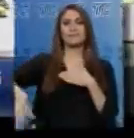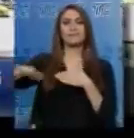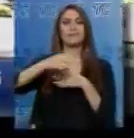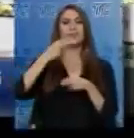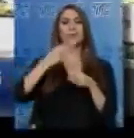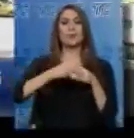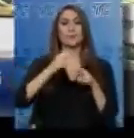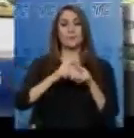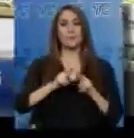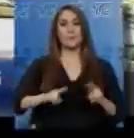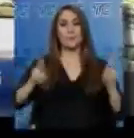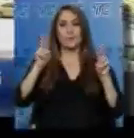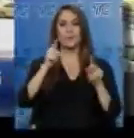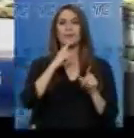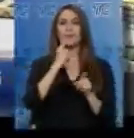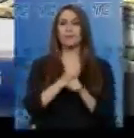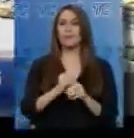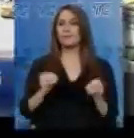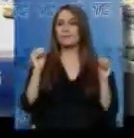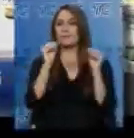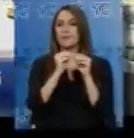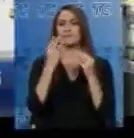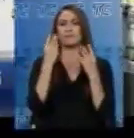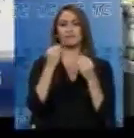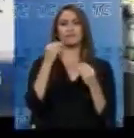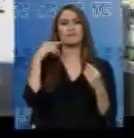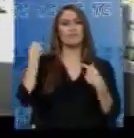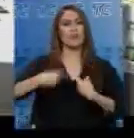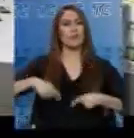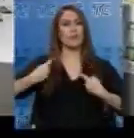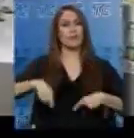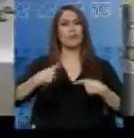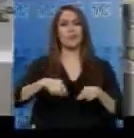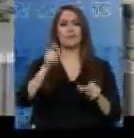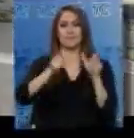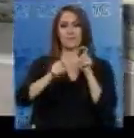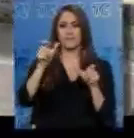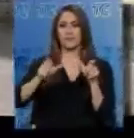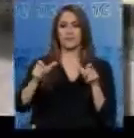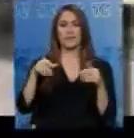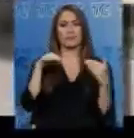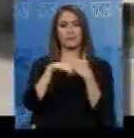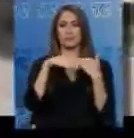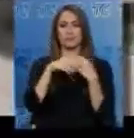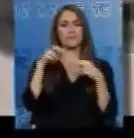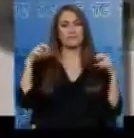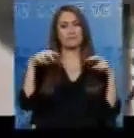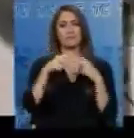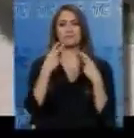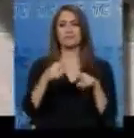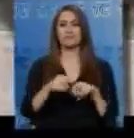avenida Naciones Unidas que resulta uno de los más transitados a diario por los ciudadanos.